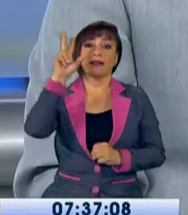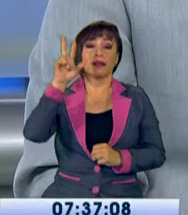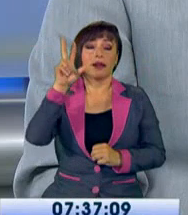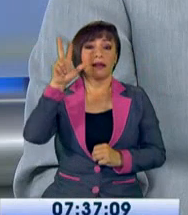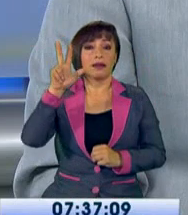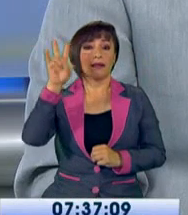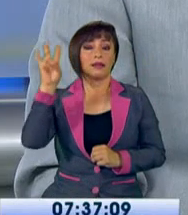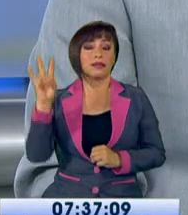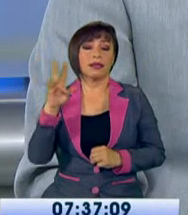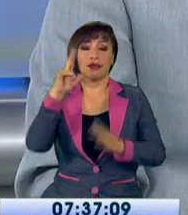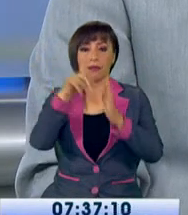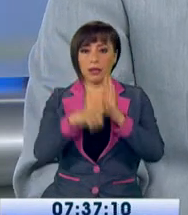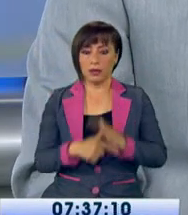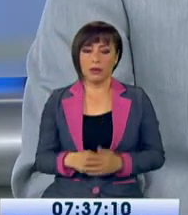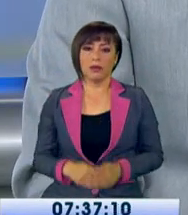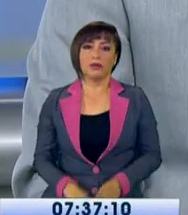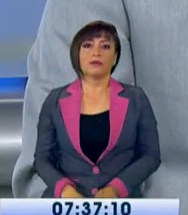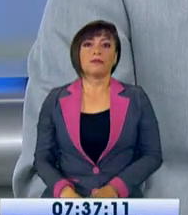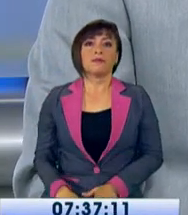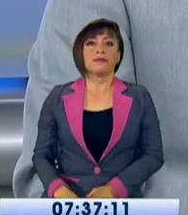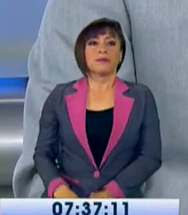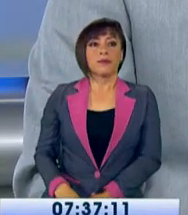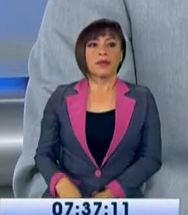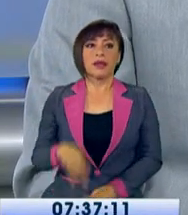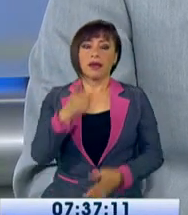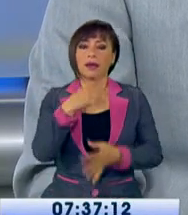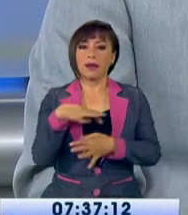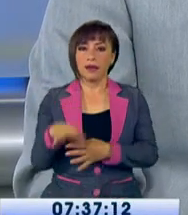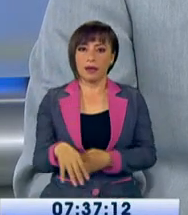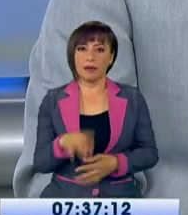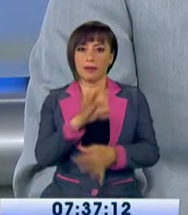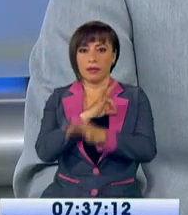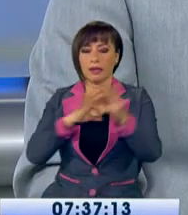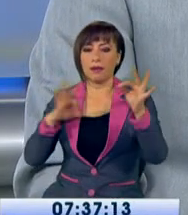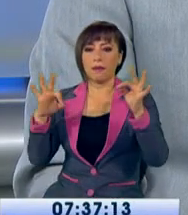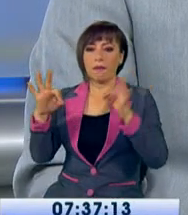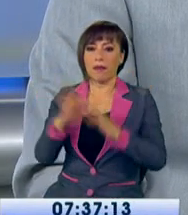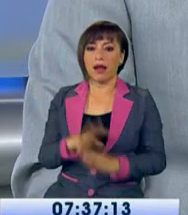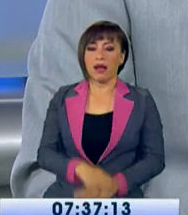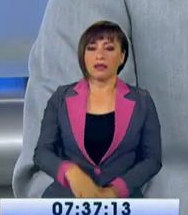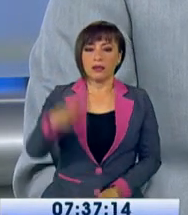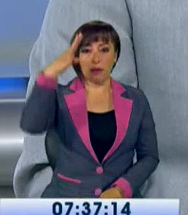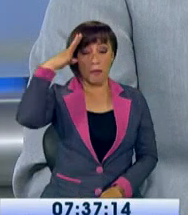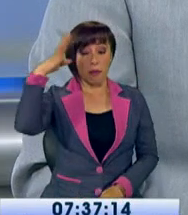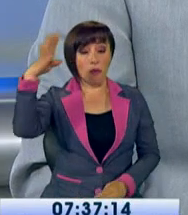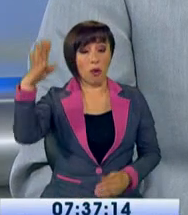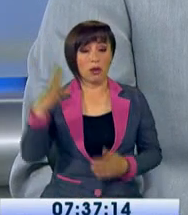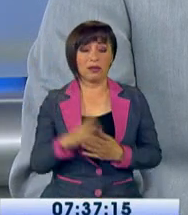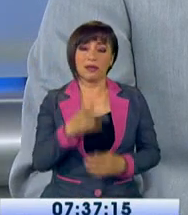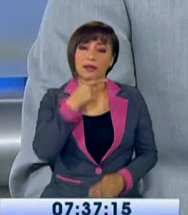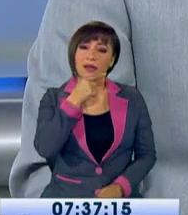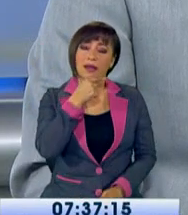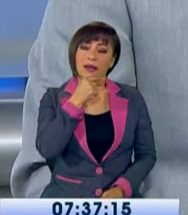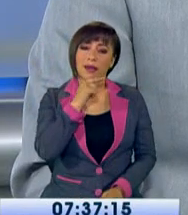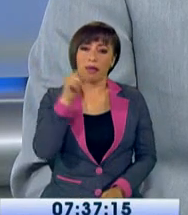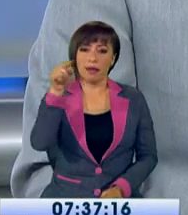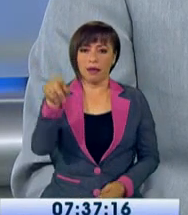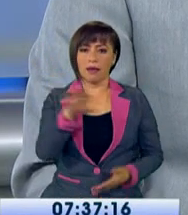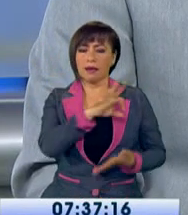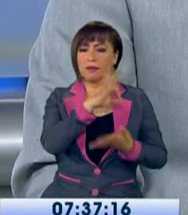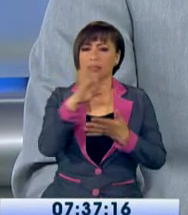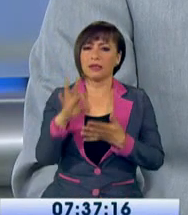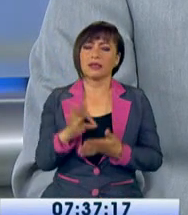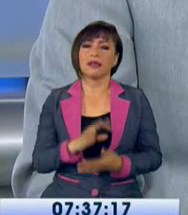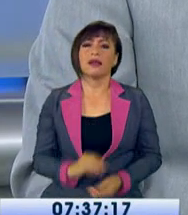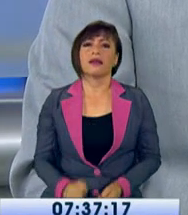7:37. En el comando de policía Eugenio Espejo se realizó el relevo de mando en el Distrito Metropolitano de Quito. En el acto, que contó con la presencia de la cúpula policial y